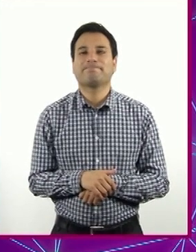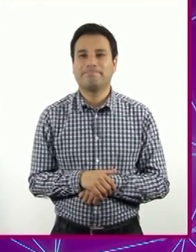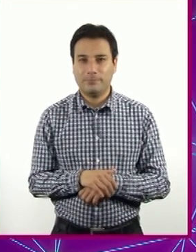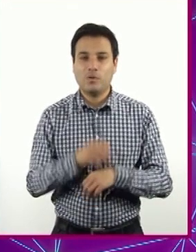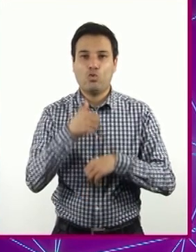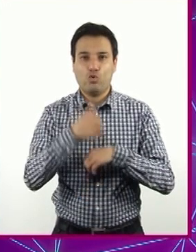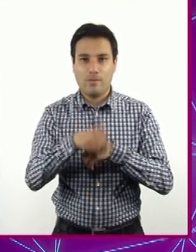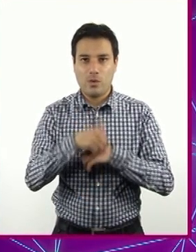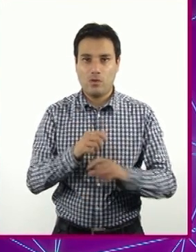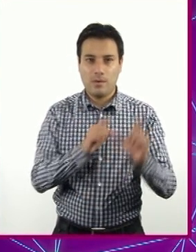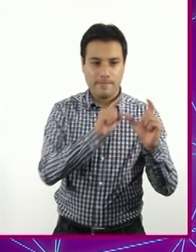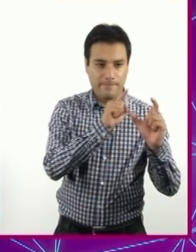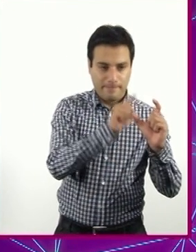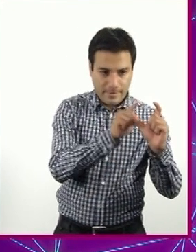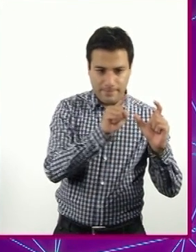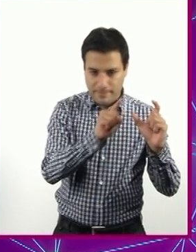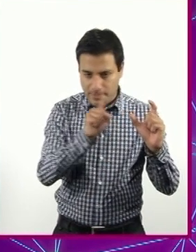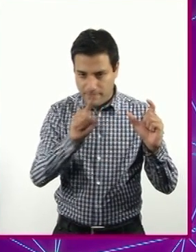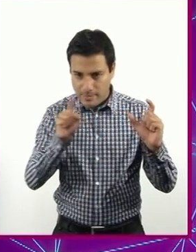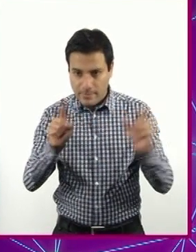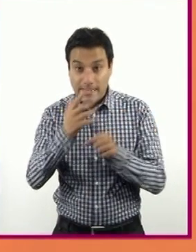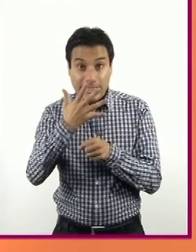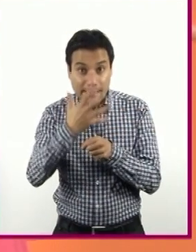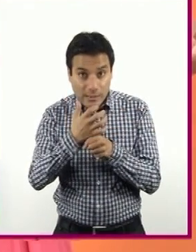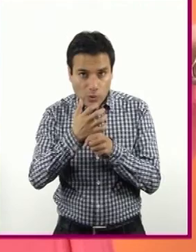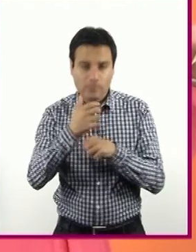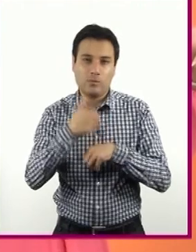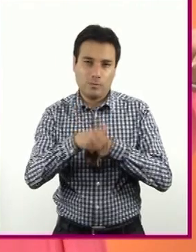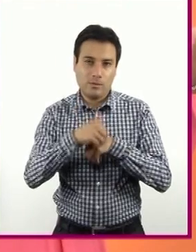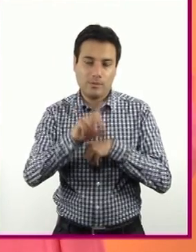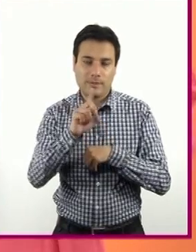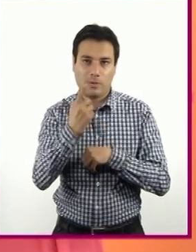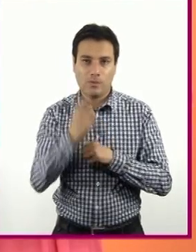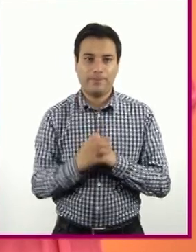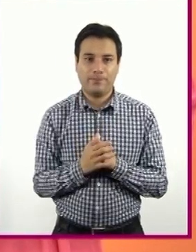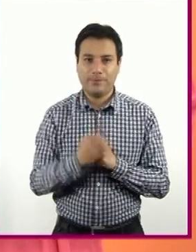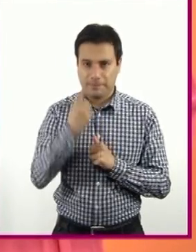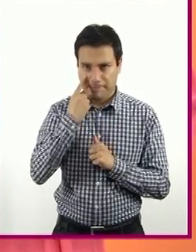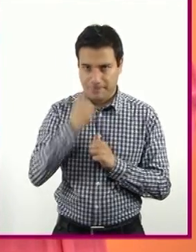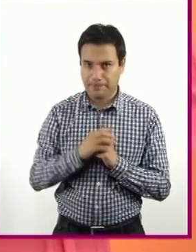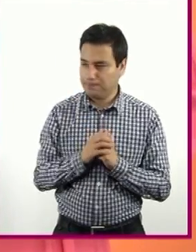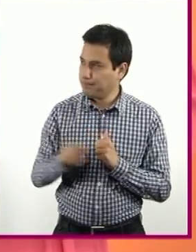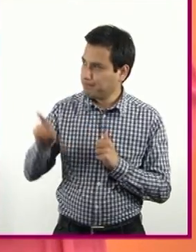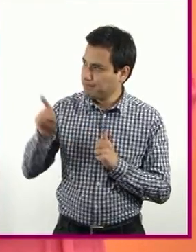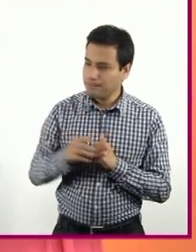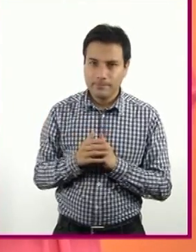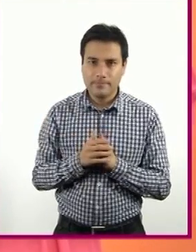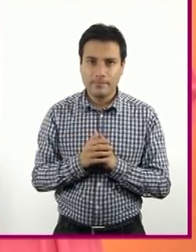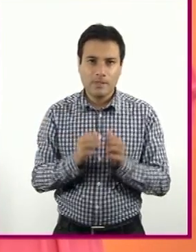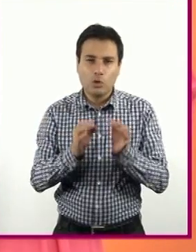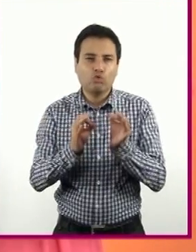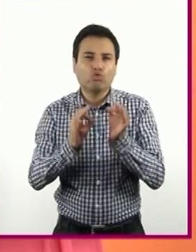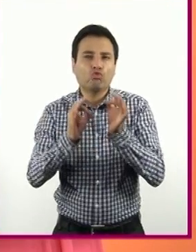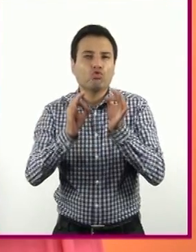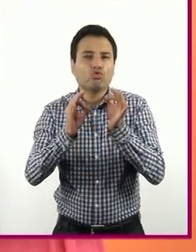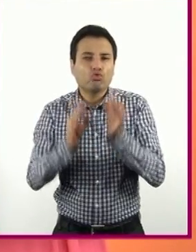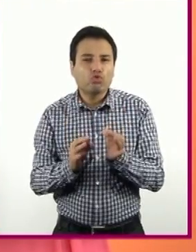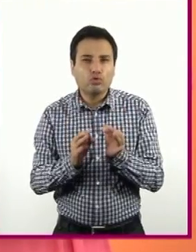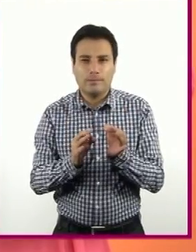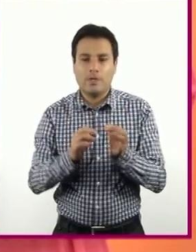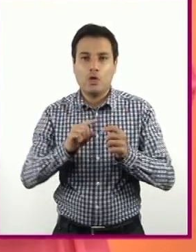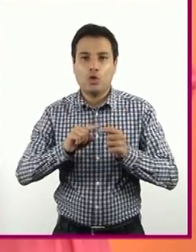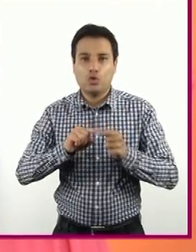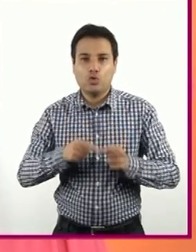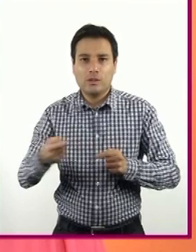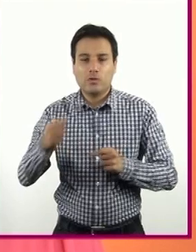la sucesión es 31. ¿Cuál de las siguientes sucesiones es cuadrática?